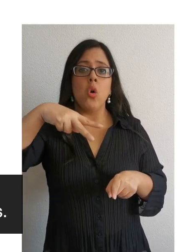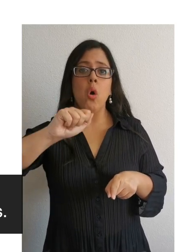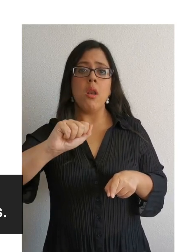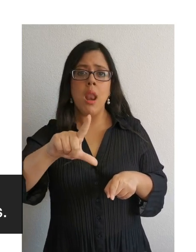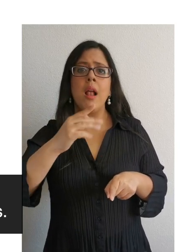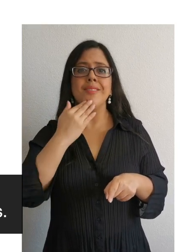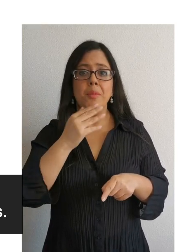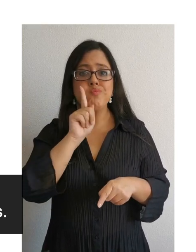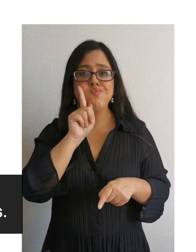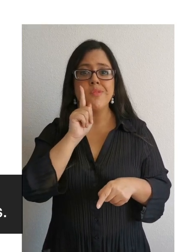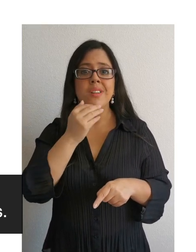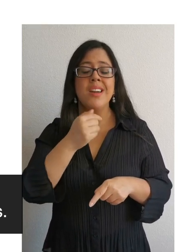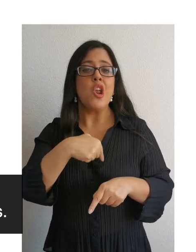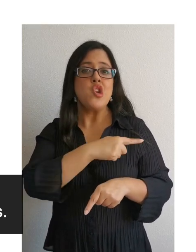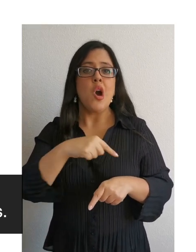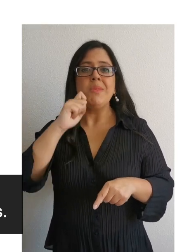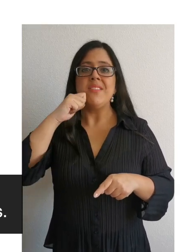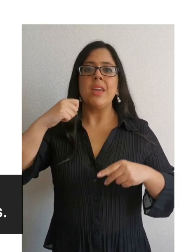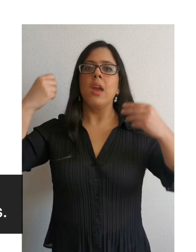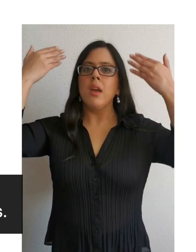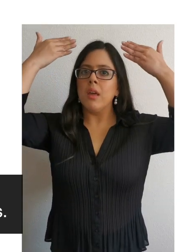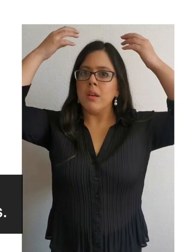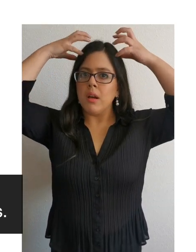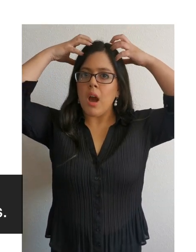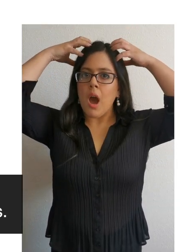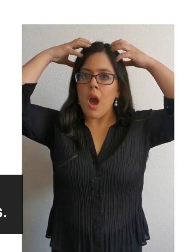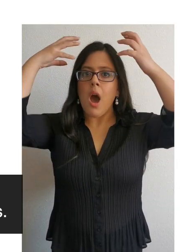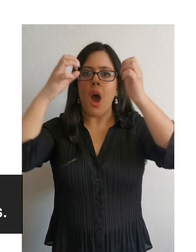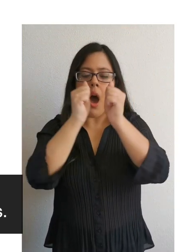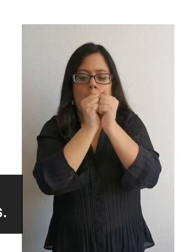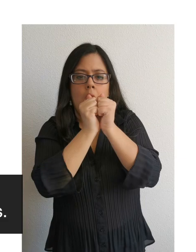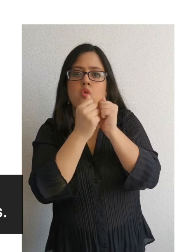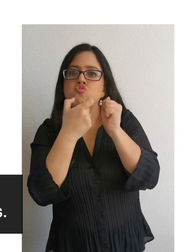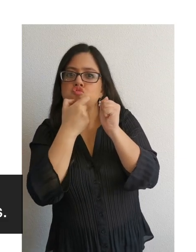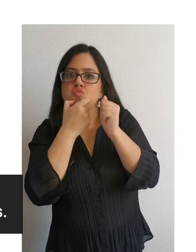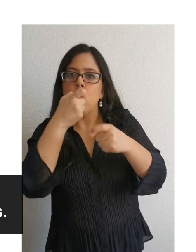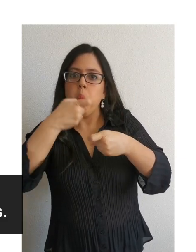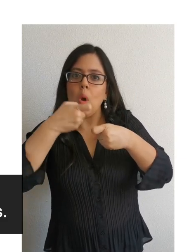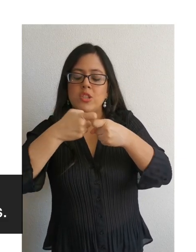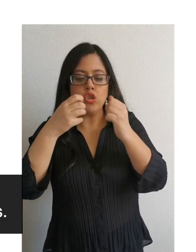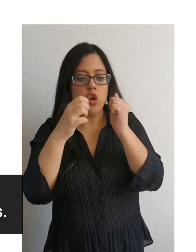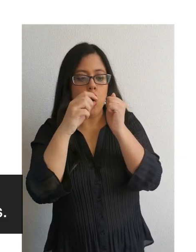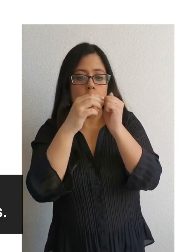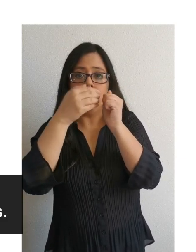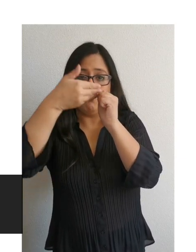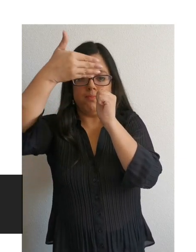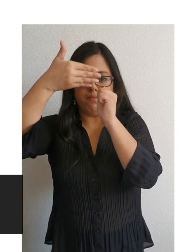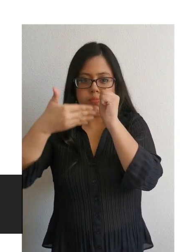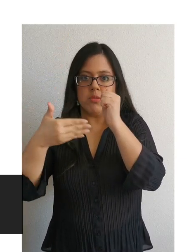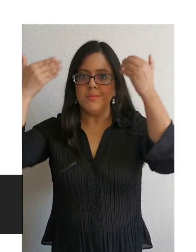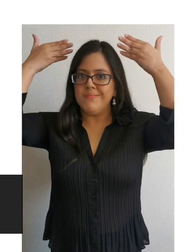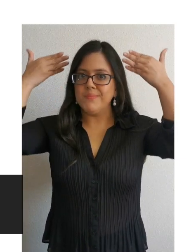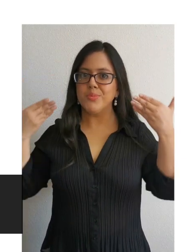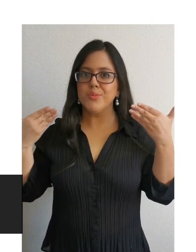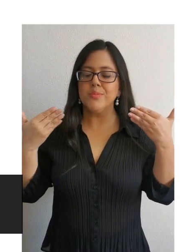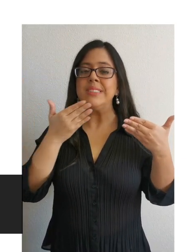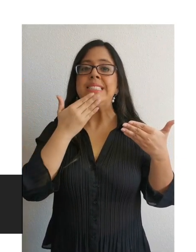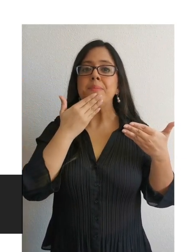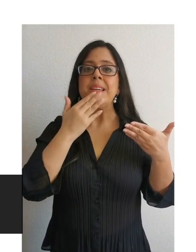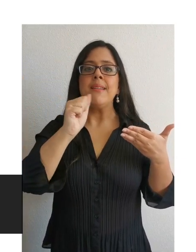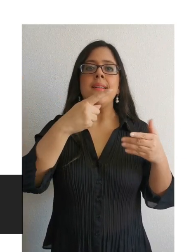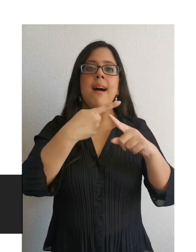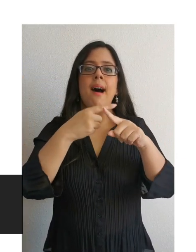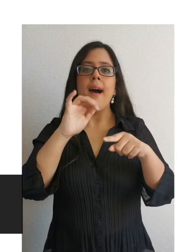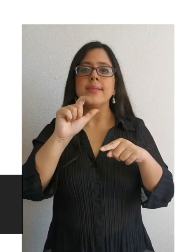que pasa por la sutura coronal, que es la articulación del hueso frontal con los parietales. Plano horizontal o